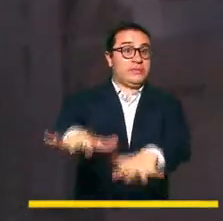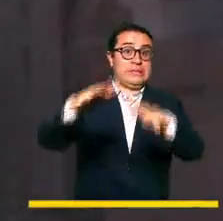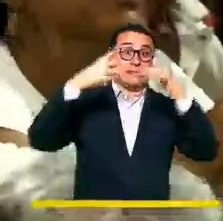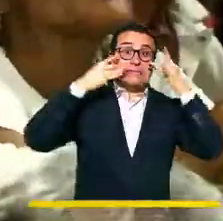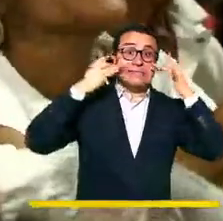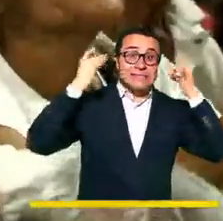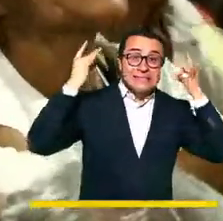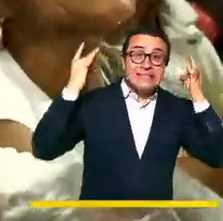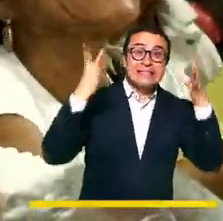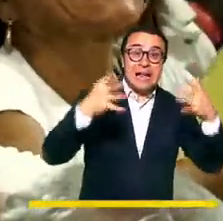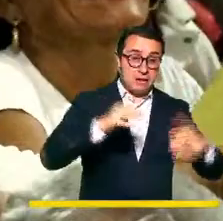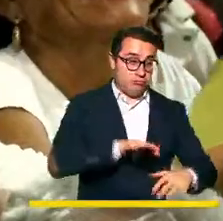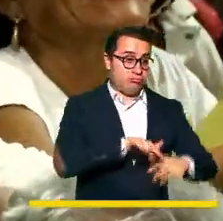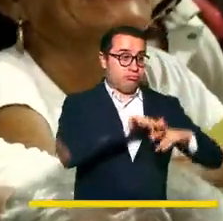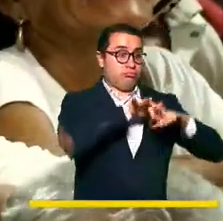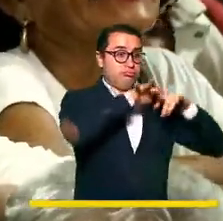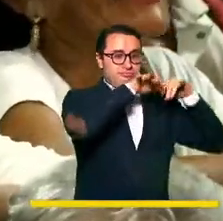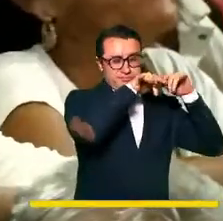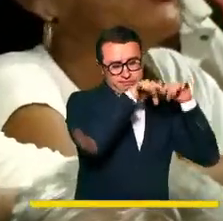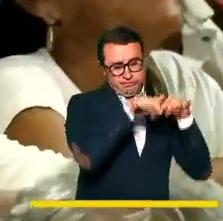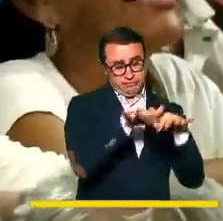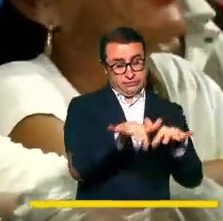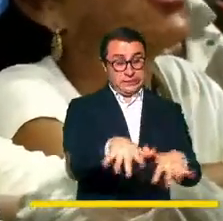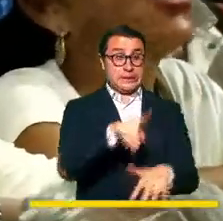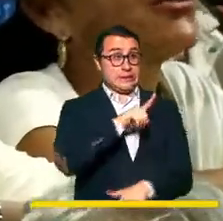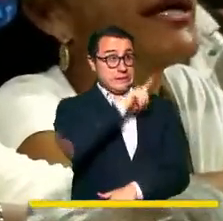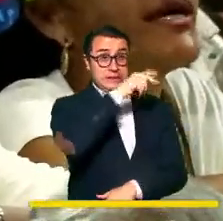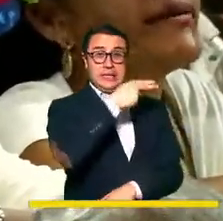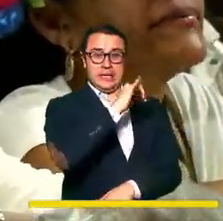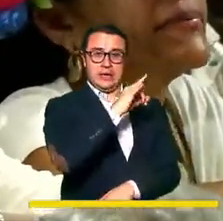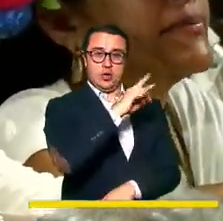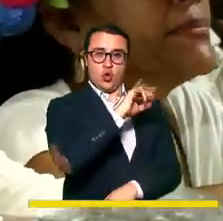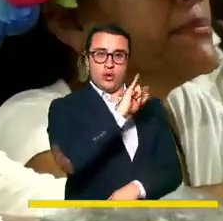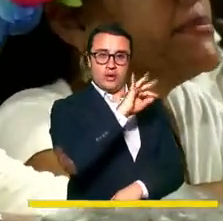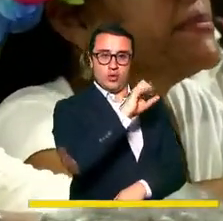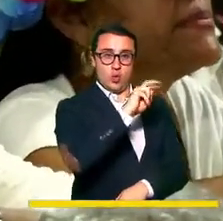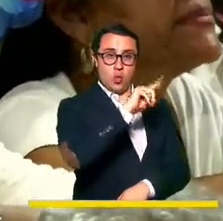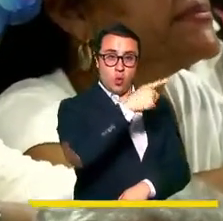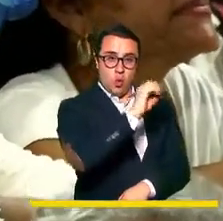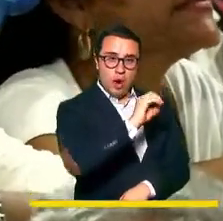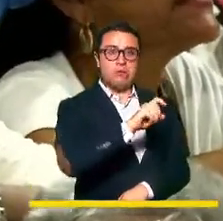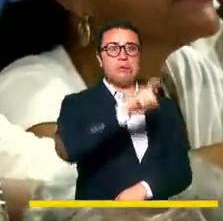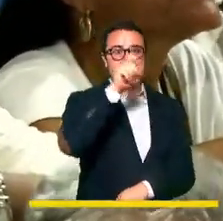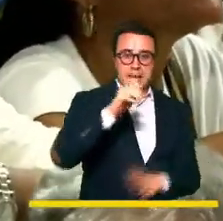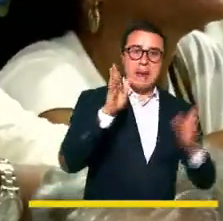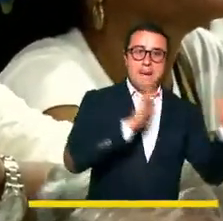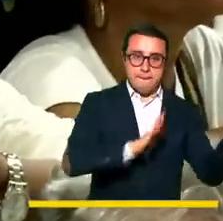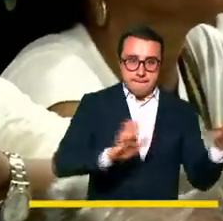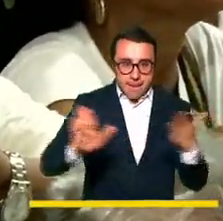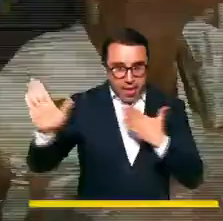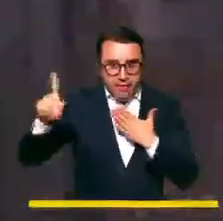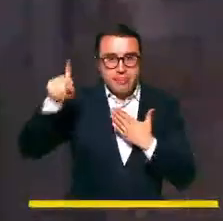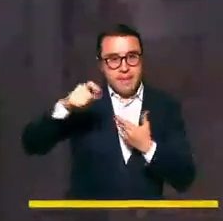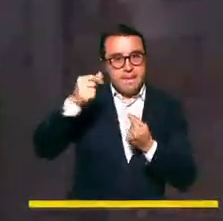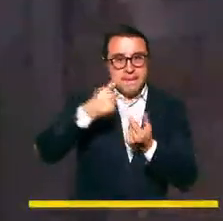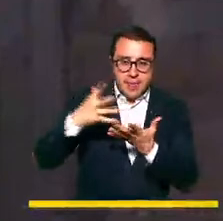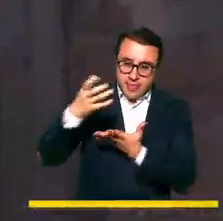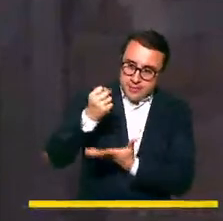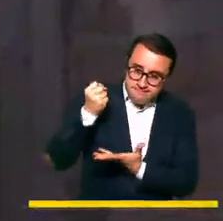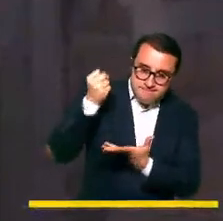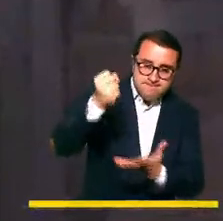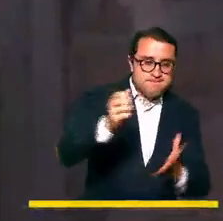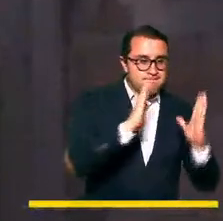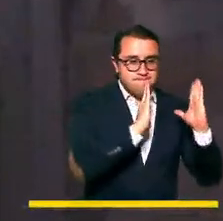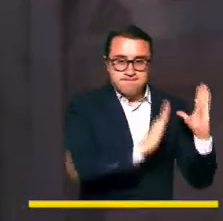su embalsamiento en Hidroituango. Esos son planes que valen una plata, que hay que acostumbrar a